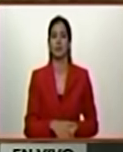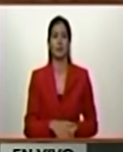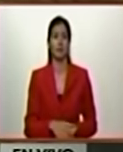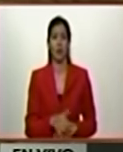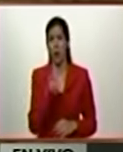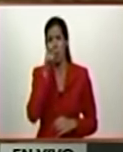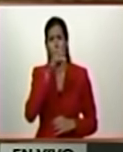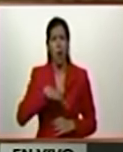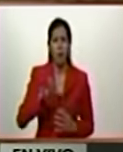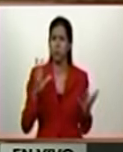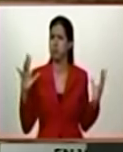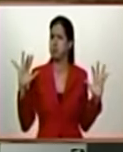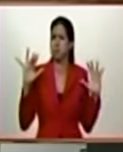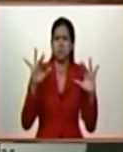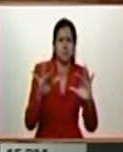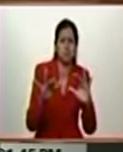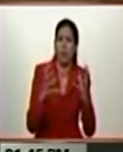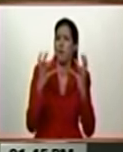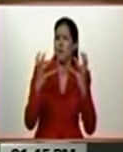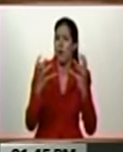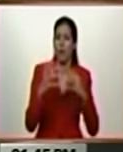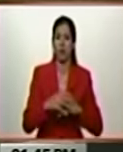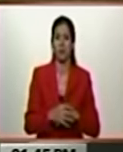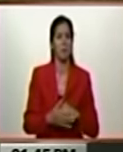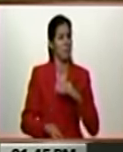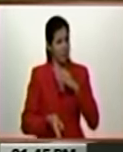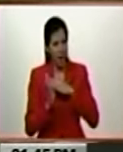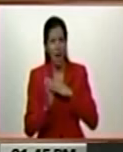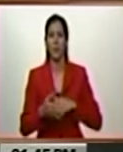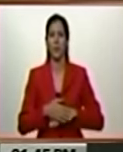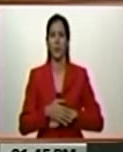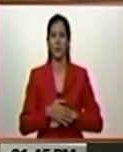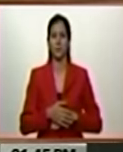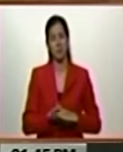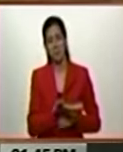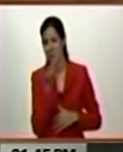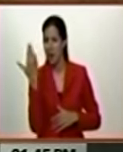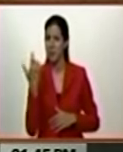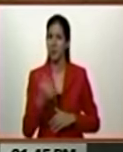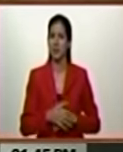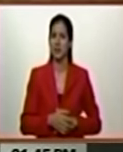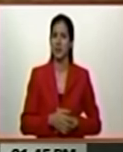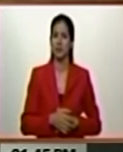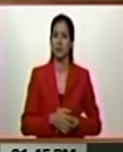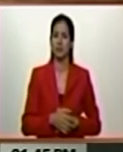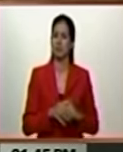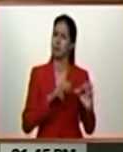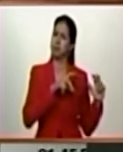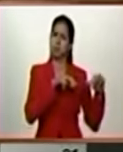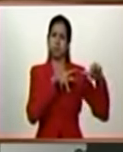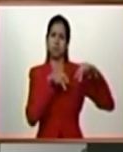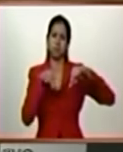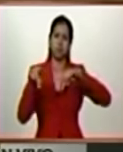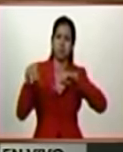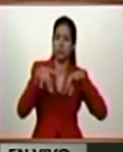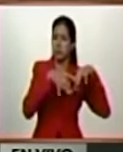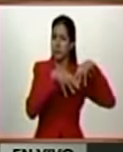el pueblo se desbordó. Vamos pues, vamos aquí entre la gente, disfrutando,